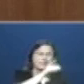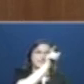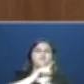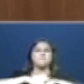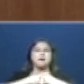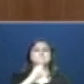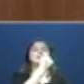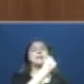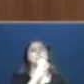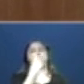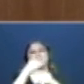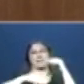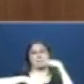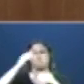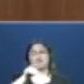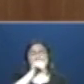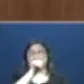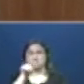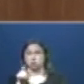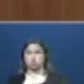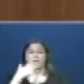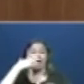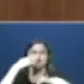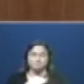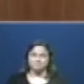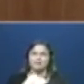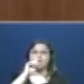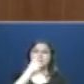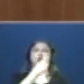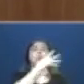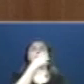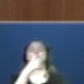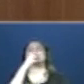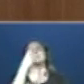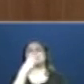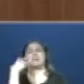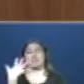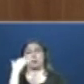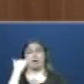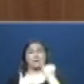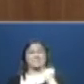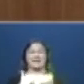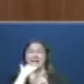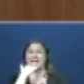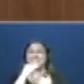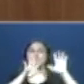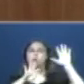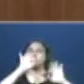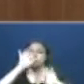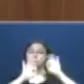león siendo 445 los casos concluidos con un porcentaje de resolución positiva cercano al